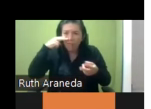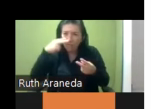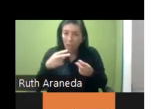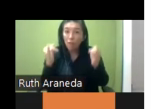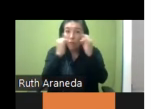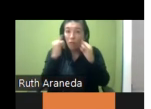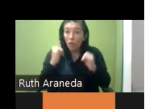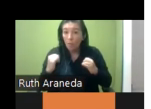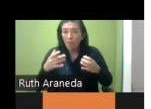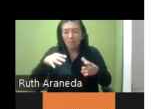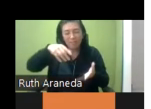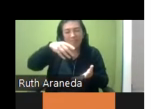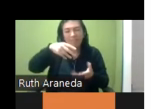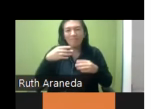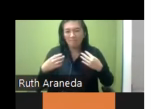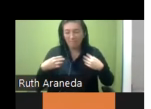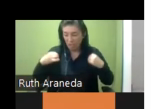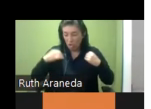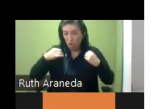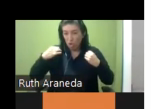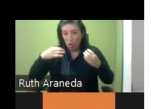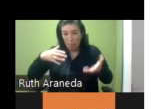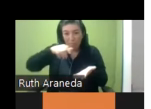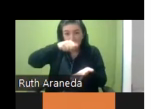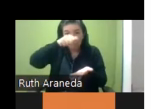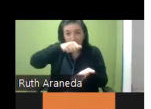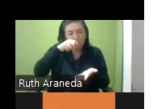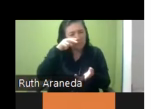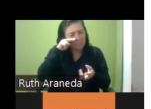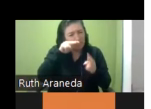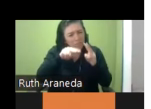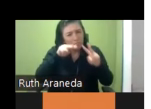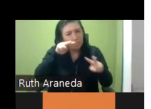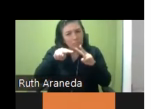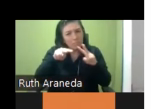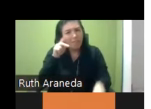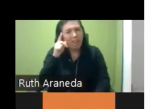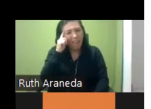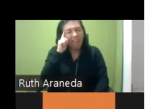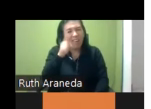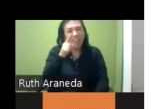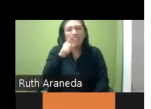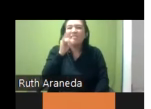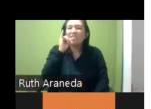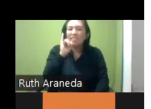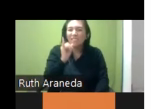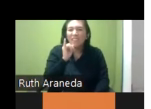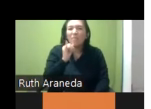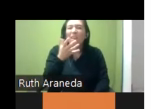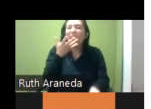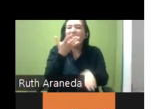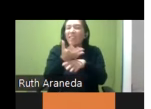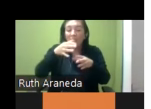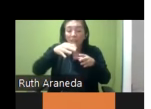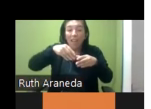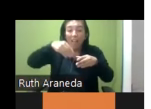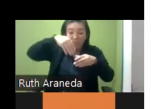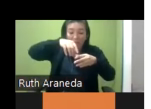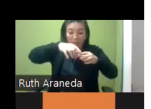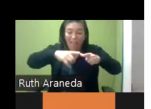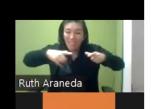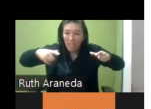prendas textiles, se va viendo la recurrencia de que esta bolsa tiene aquí una abertura precisamente